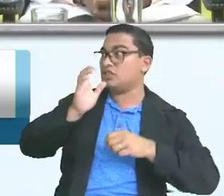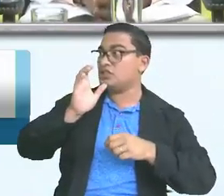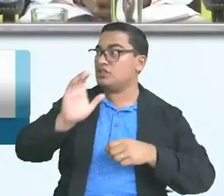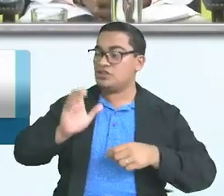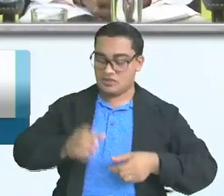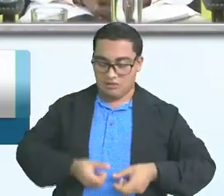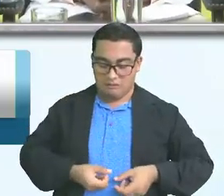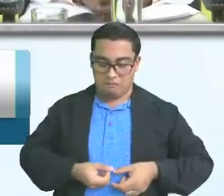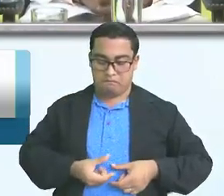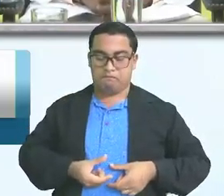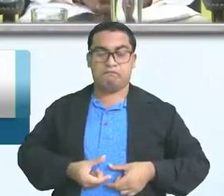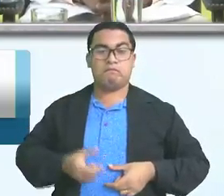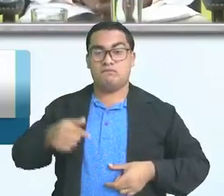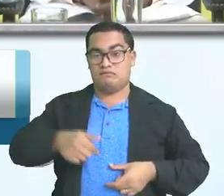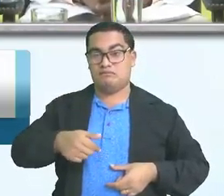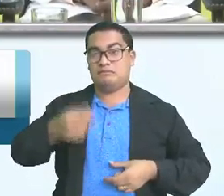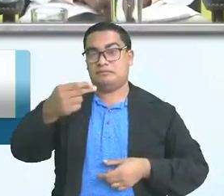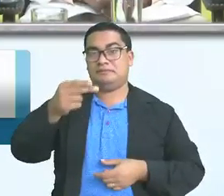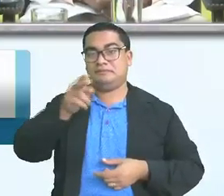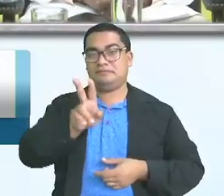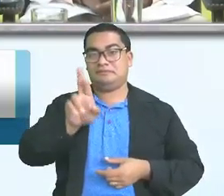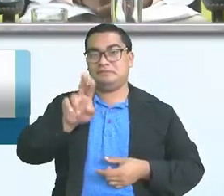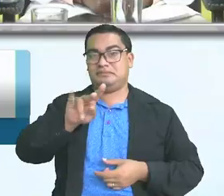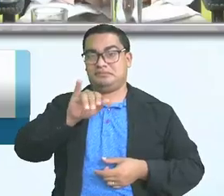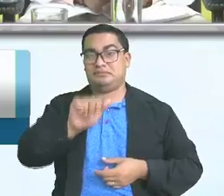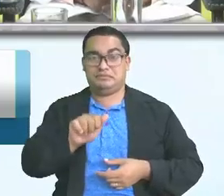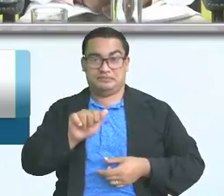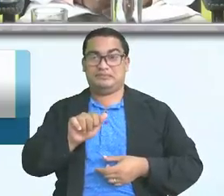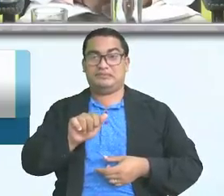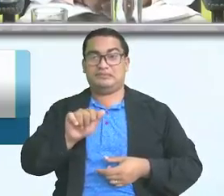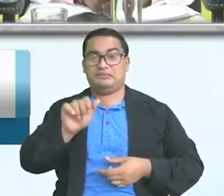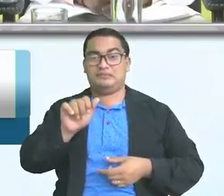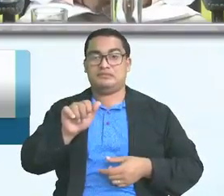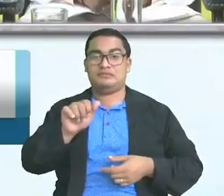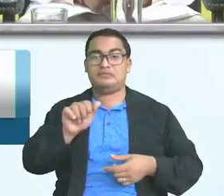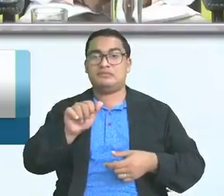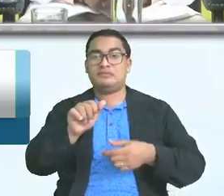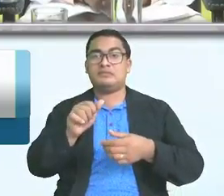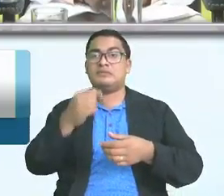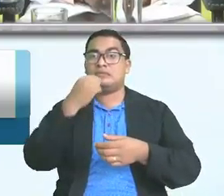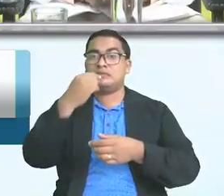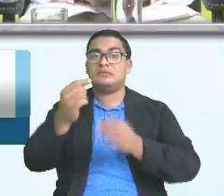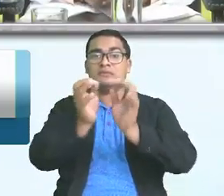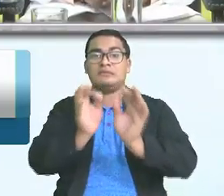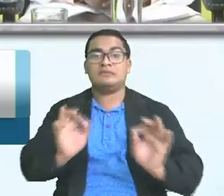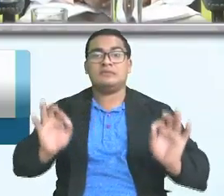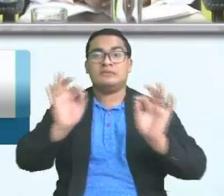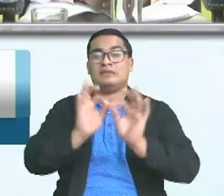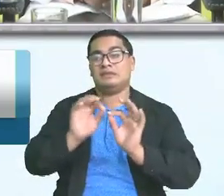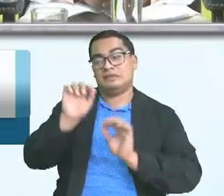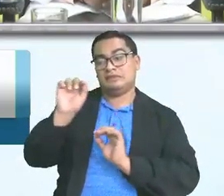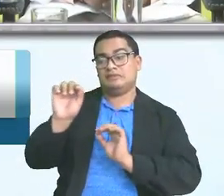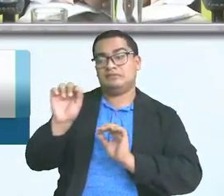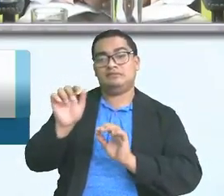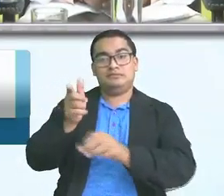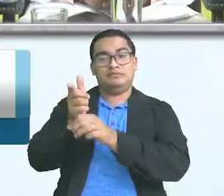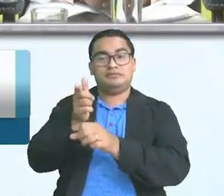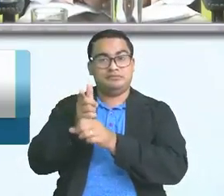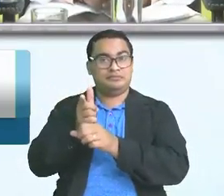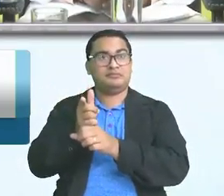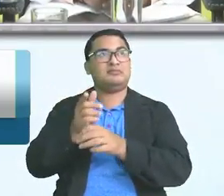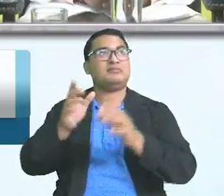una umbilical. Exactamente, sí, esa es una hernia umbilical. Ahora, cabe destacar que en esa imagen